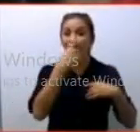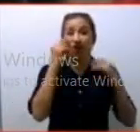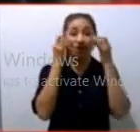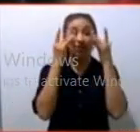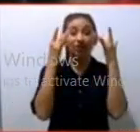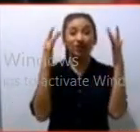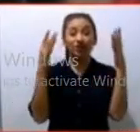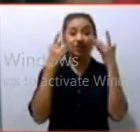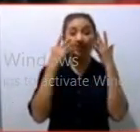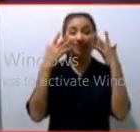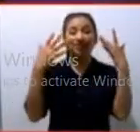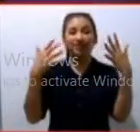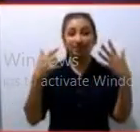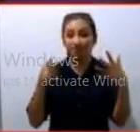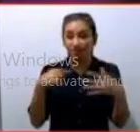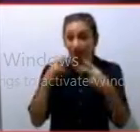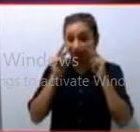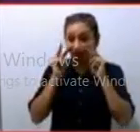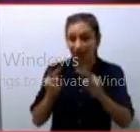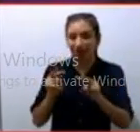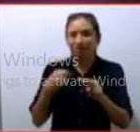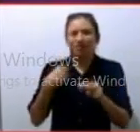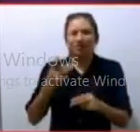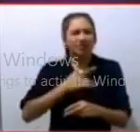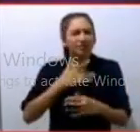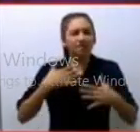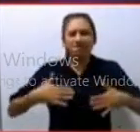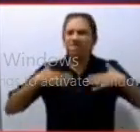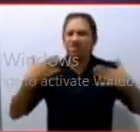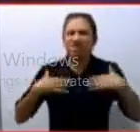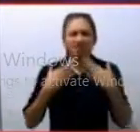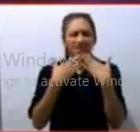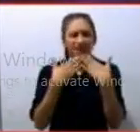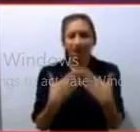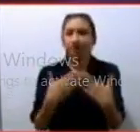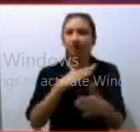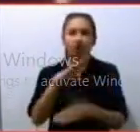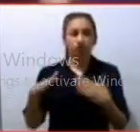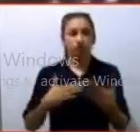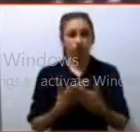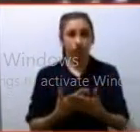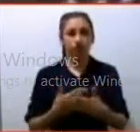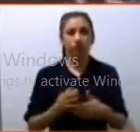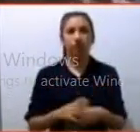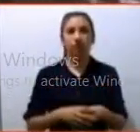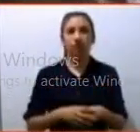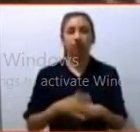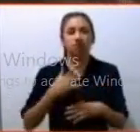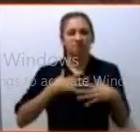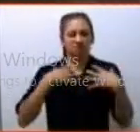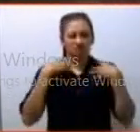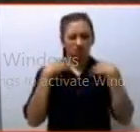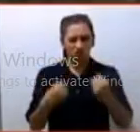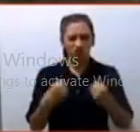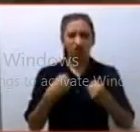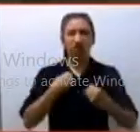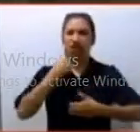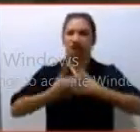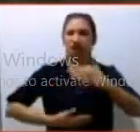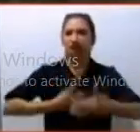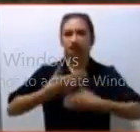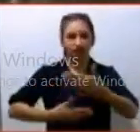Me sentiría tan feliz y agradecida de todos porque él es mi motor. Digo, mi fuerza para salir adelante.